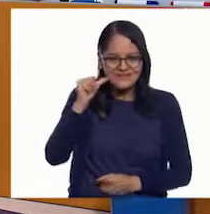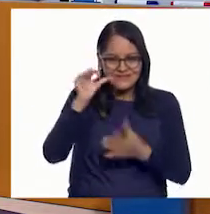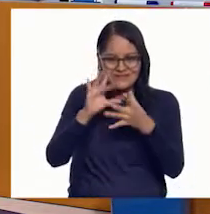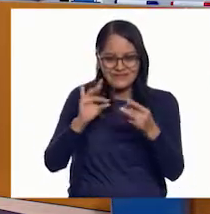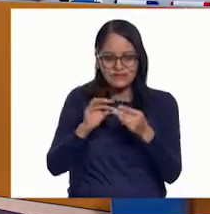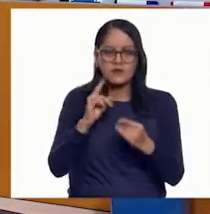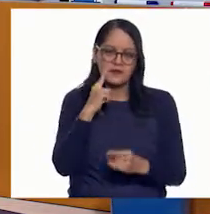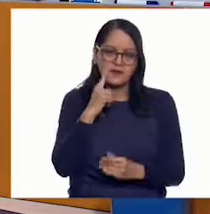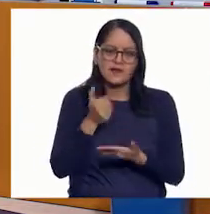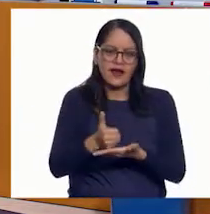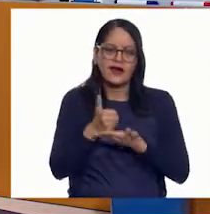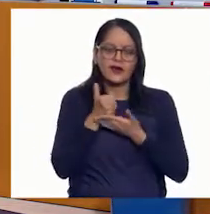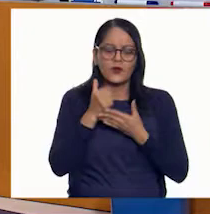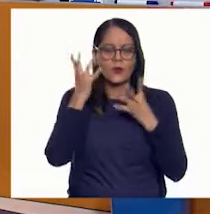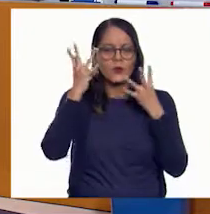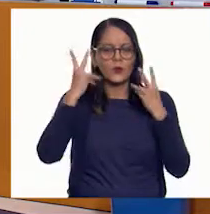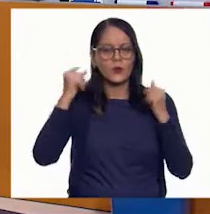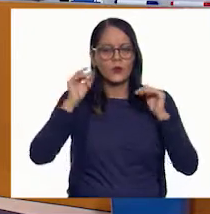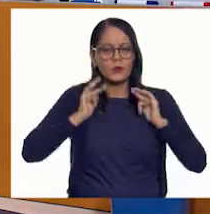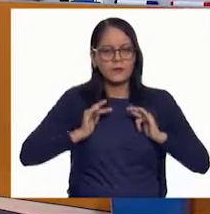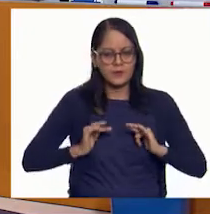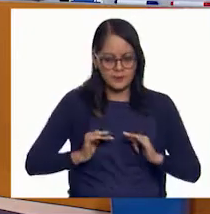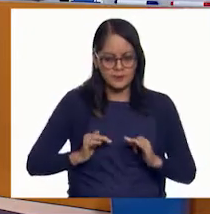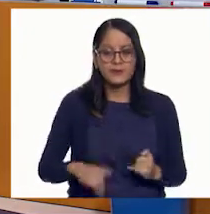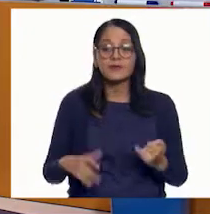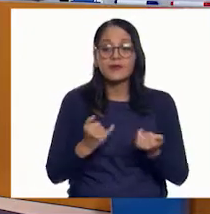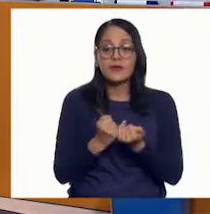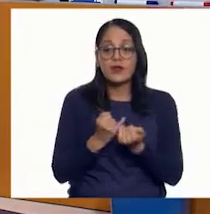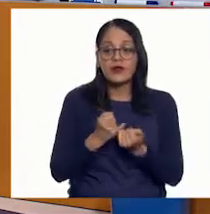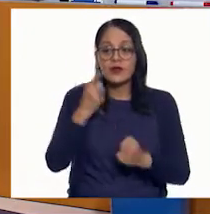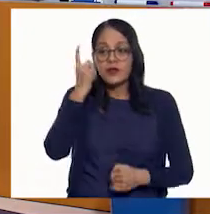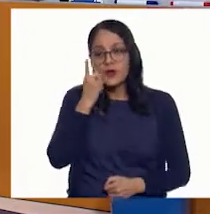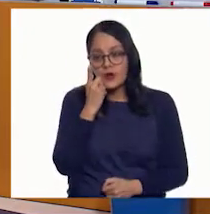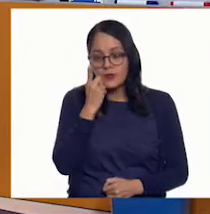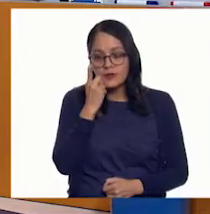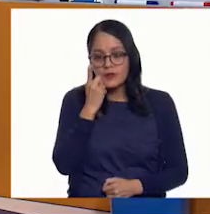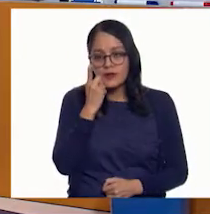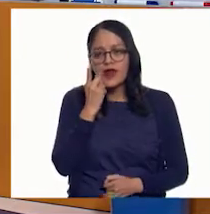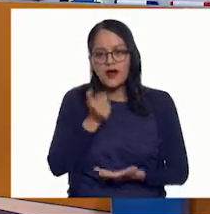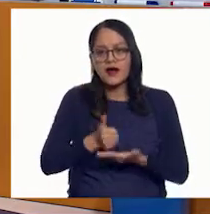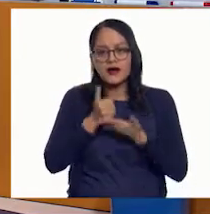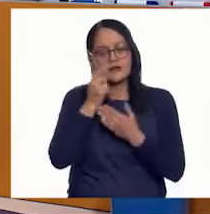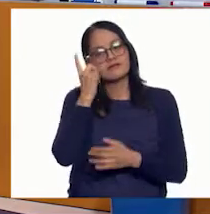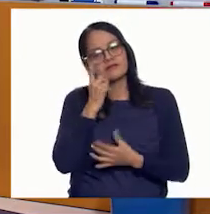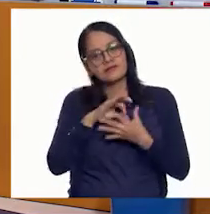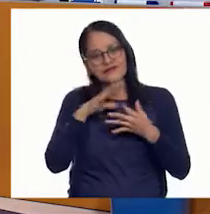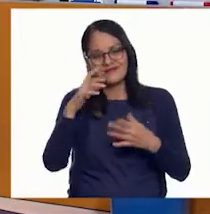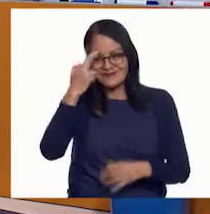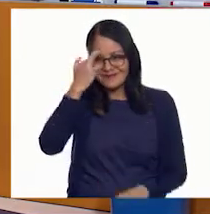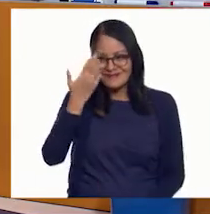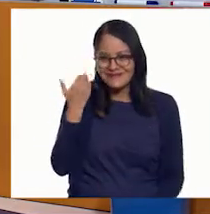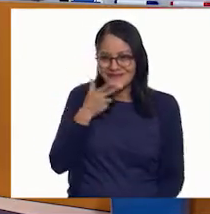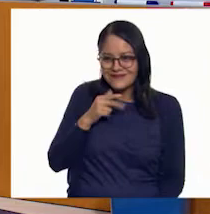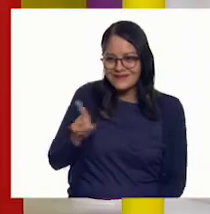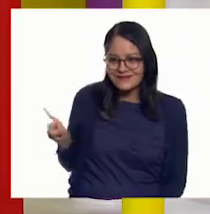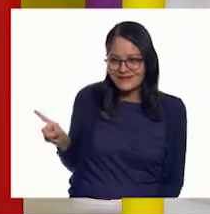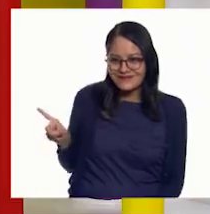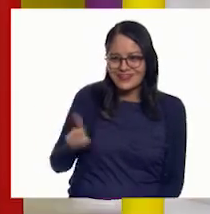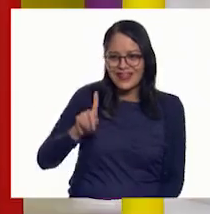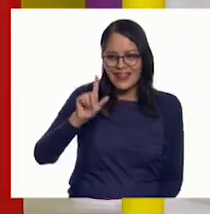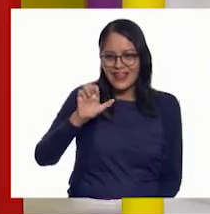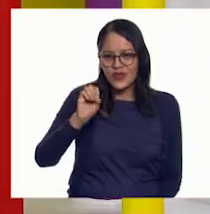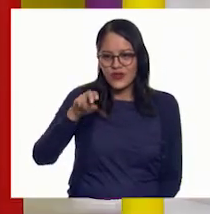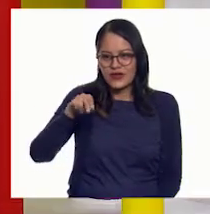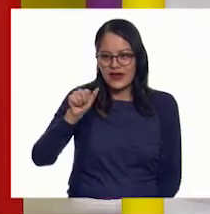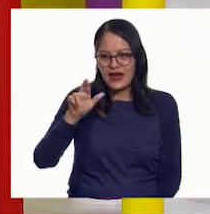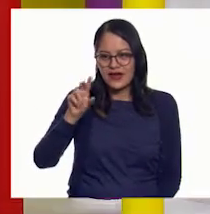que nos ayudaba a tranquilizar, a combatir el insomnio. Incluso les di un dato de Leonardo da Vinci, ¿te acuerdas? Ah, ¿de